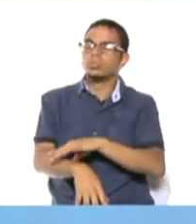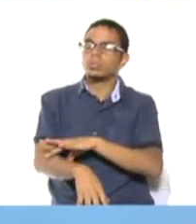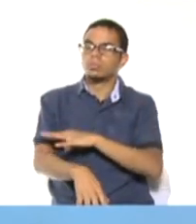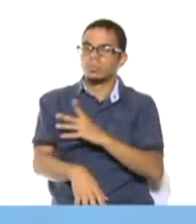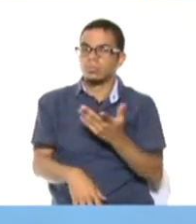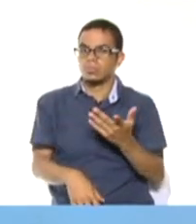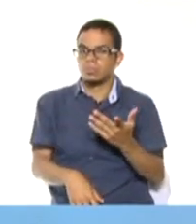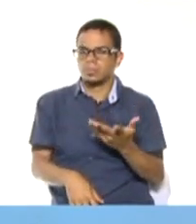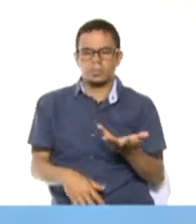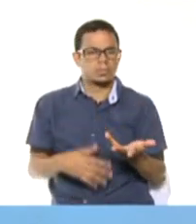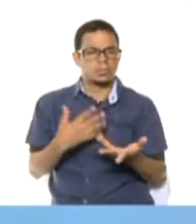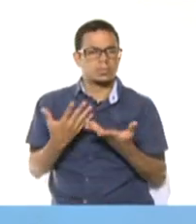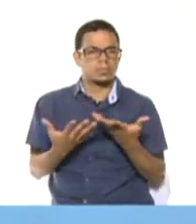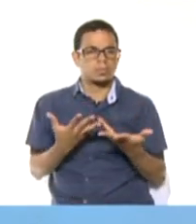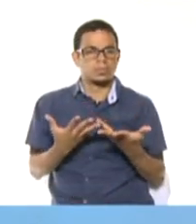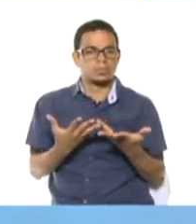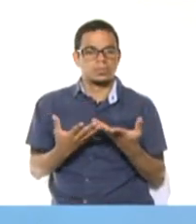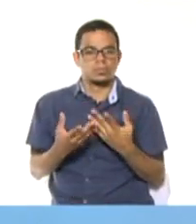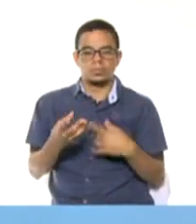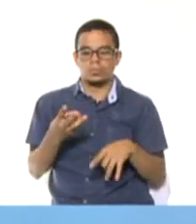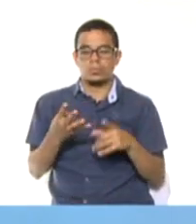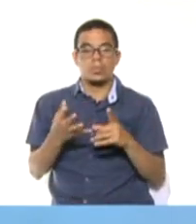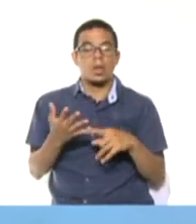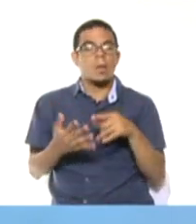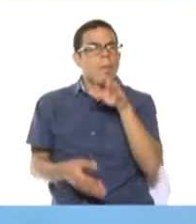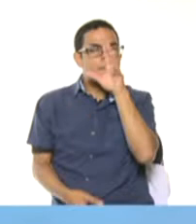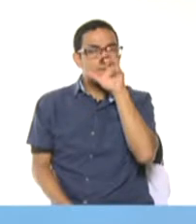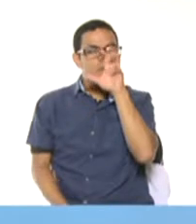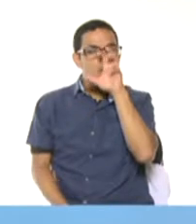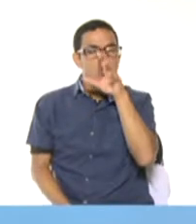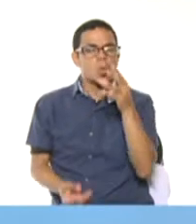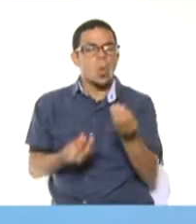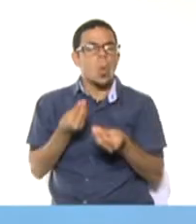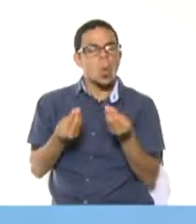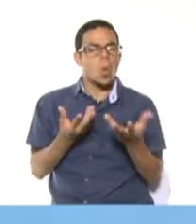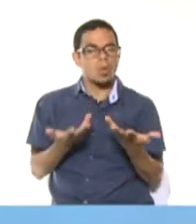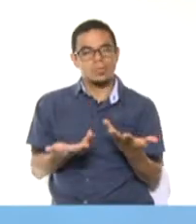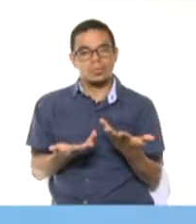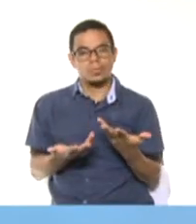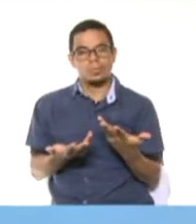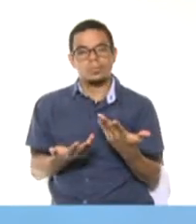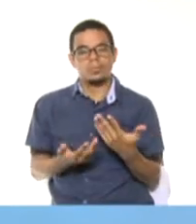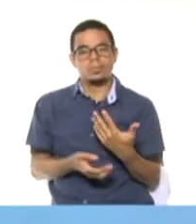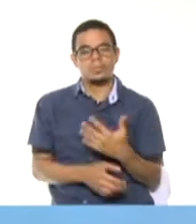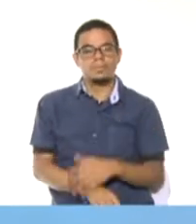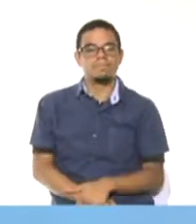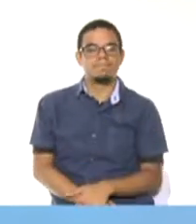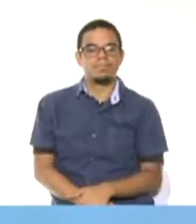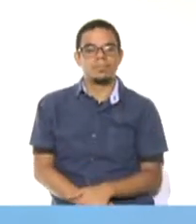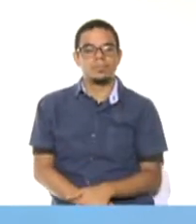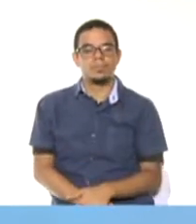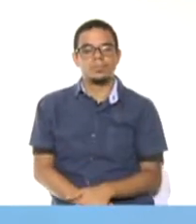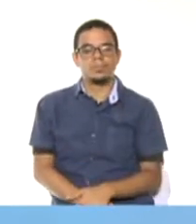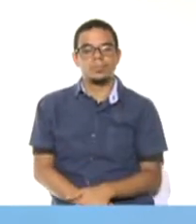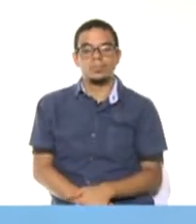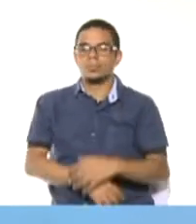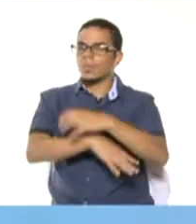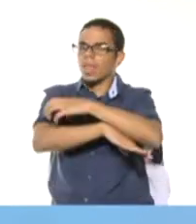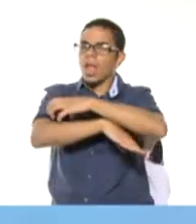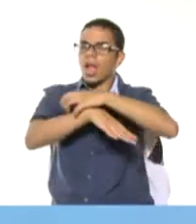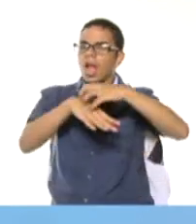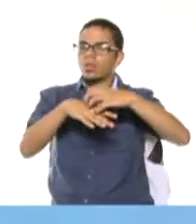ah, puede ser. Y si es un perro, wow, wow, wow. Y si mostramos la figura de un